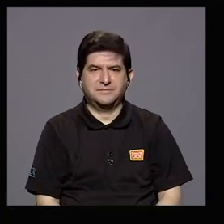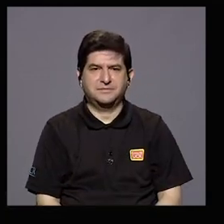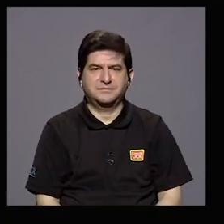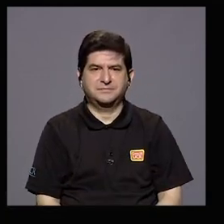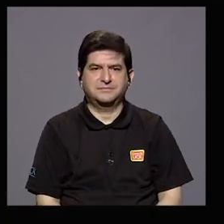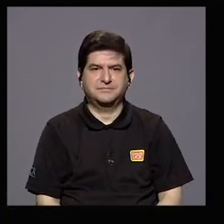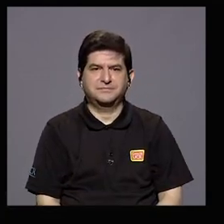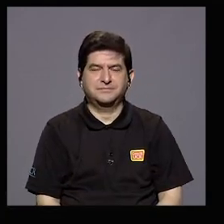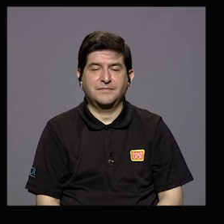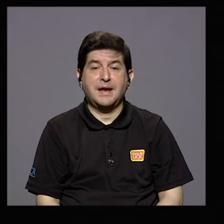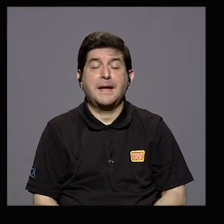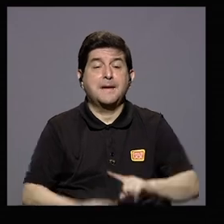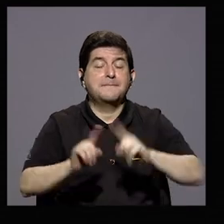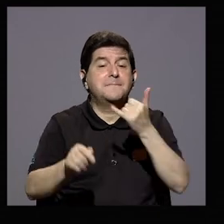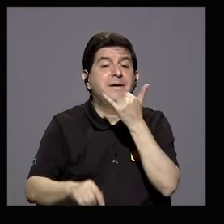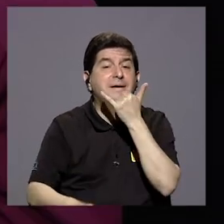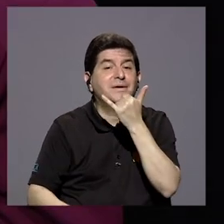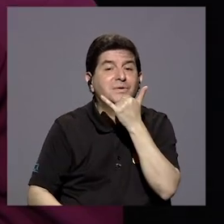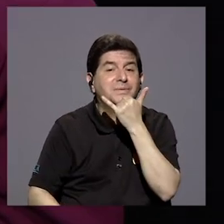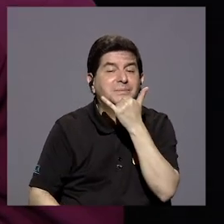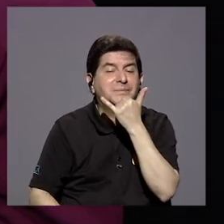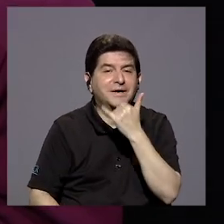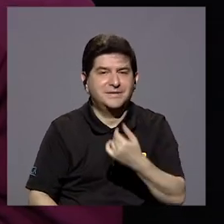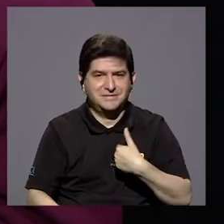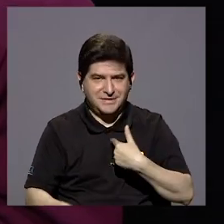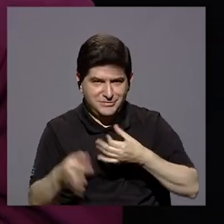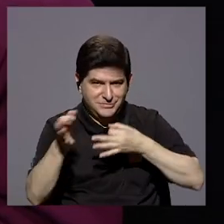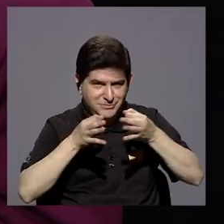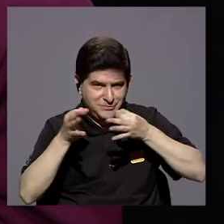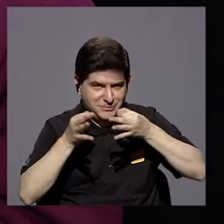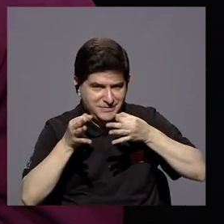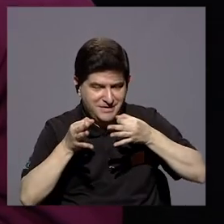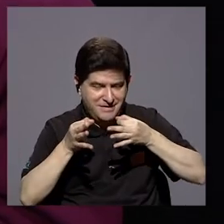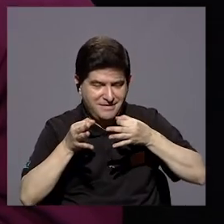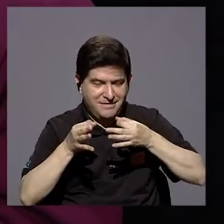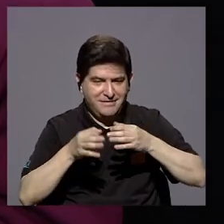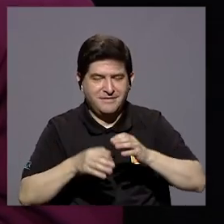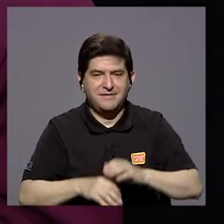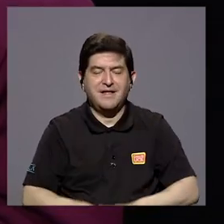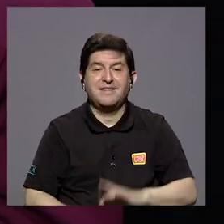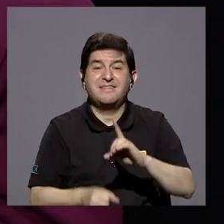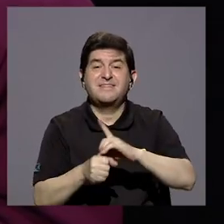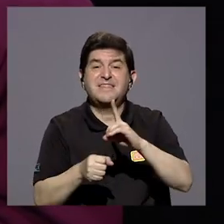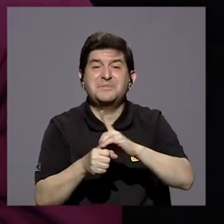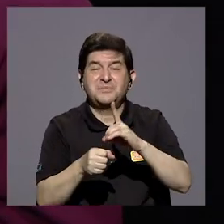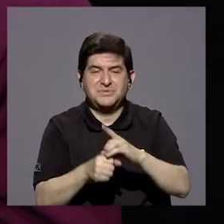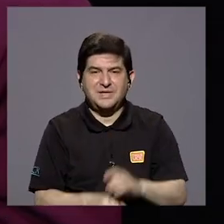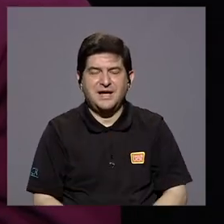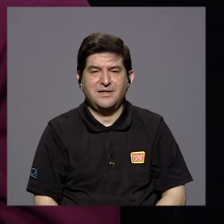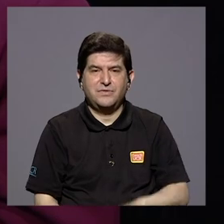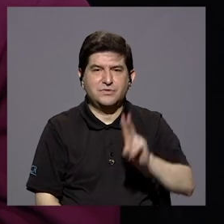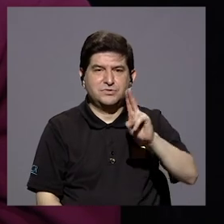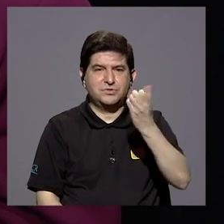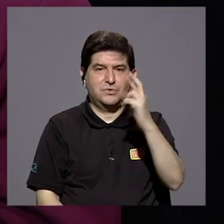han venido acá, no, han estado de acuerdo. Lo en eso, que pasa que le voy a decir, los diputados que